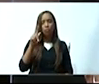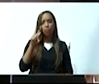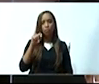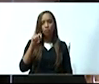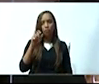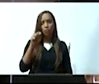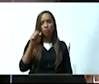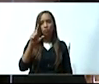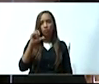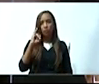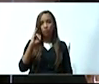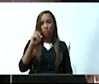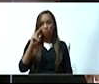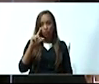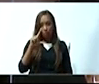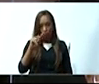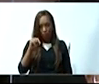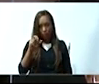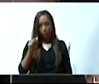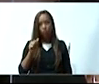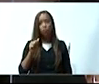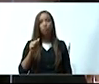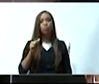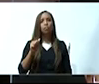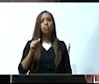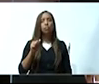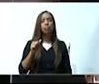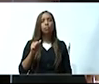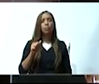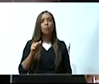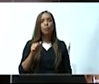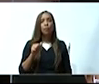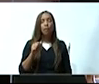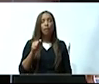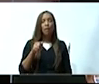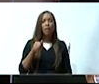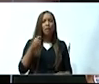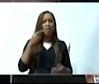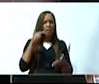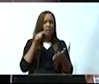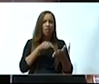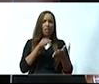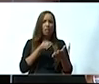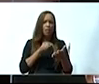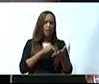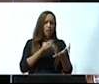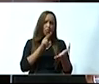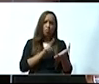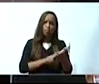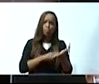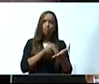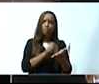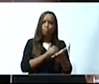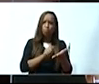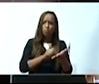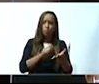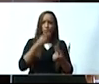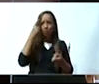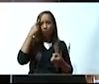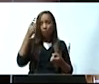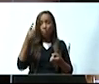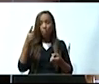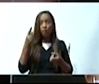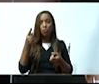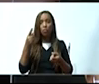decidieron crear este fideicomiso y que sea administrado por el Banco de Reserva, por la fiduciaria del Banco de Reserva.